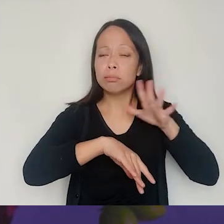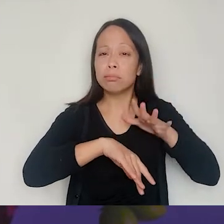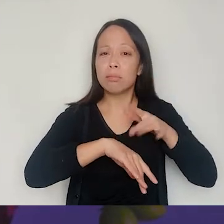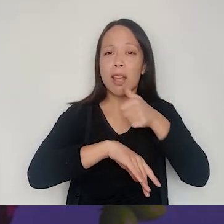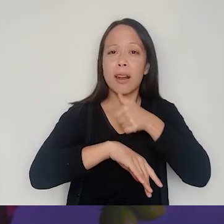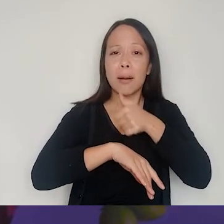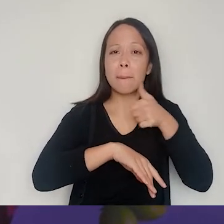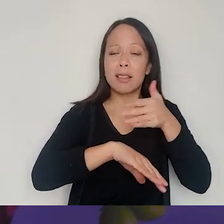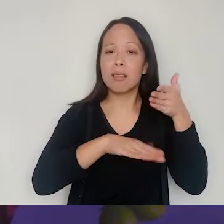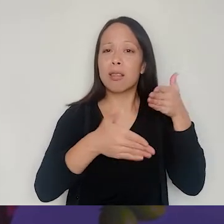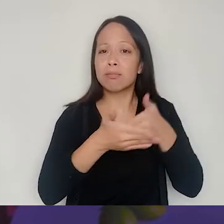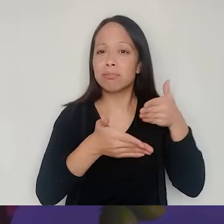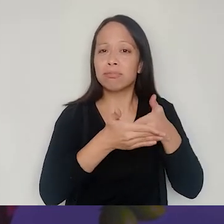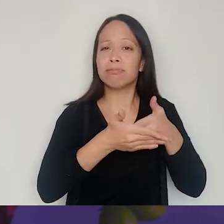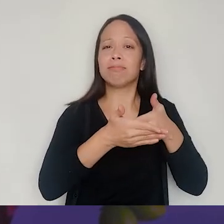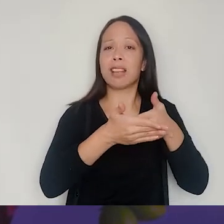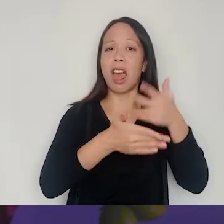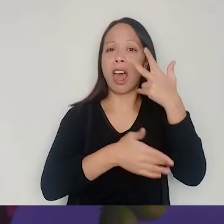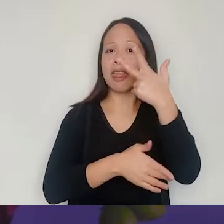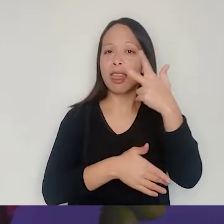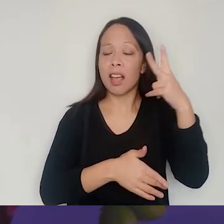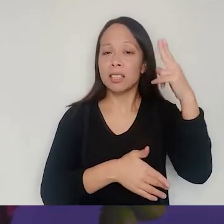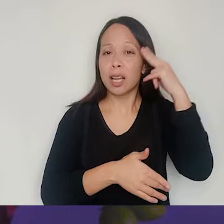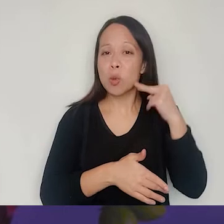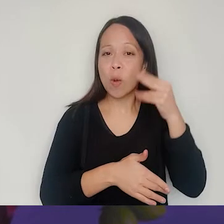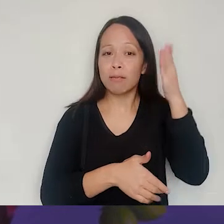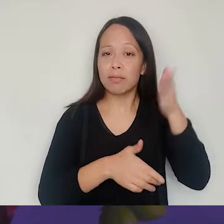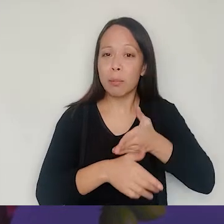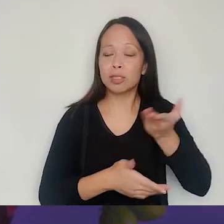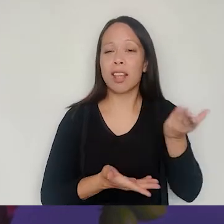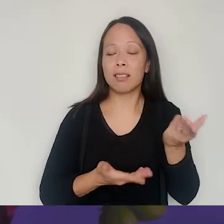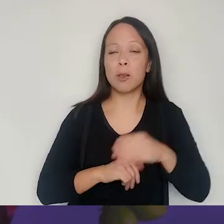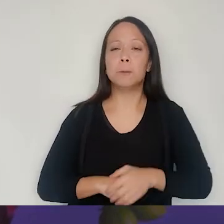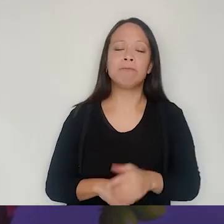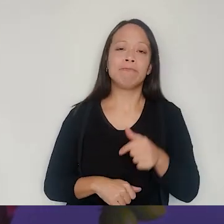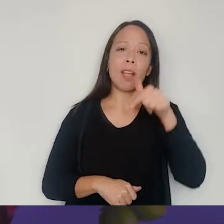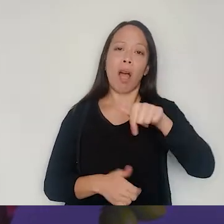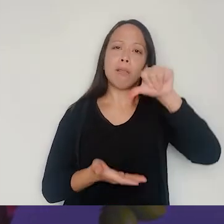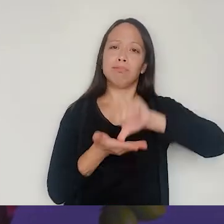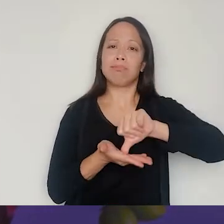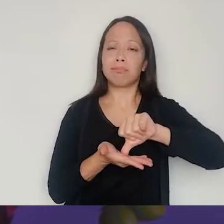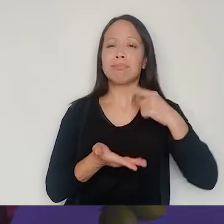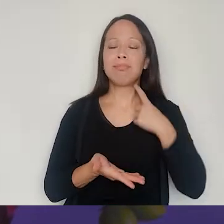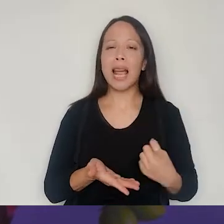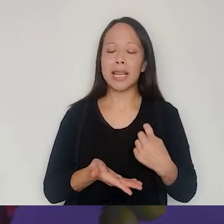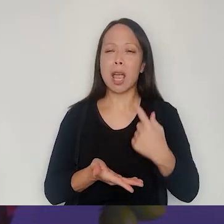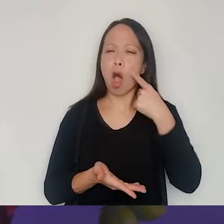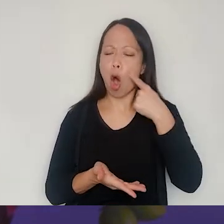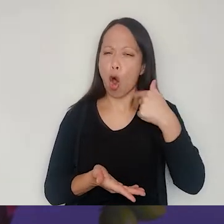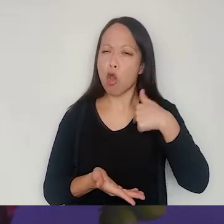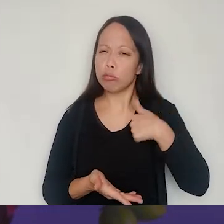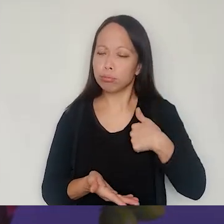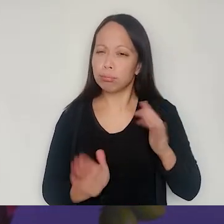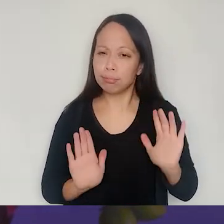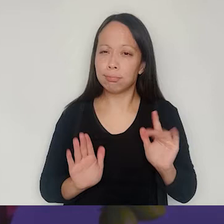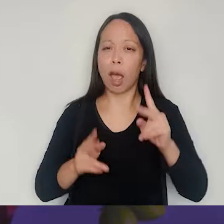ellos. Si ya nos trasladamos a la realidad que yo mejor conozco, ¿no?, que es la que se produce en España, tenemos